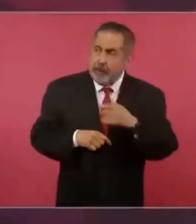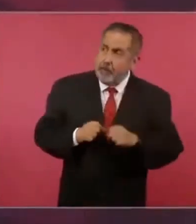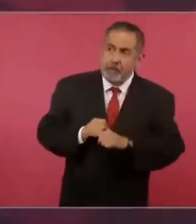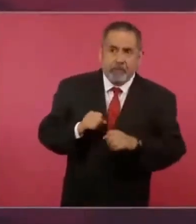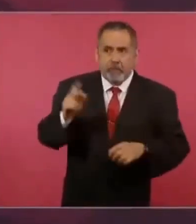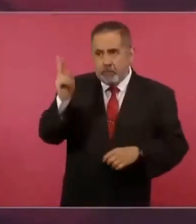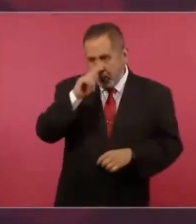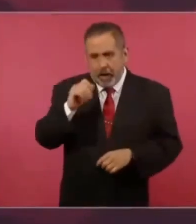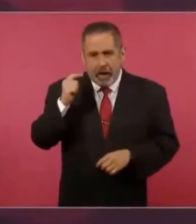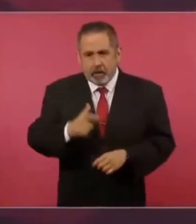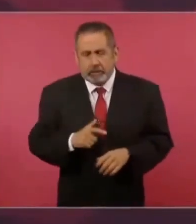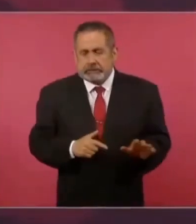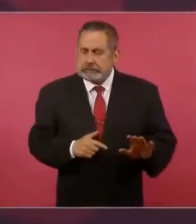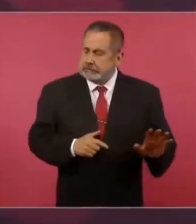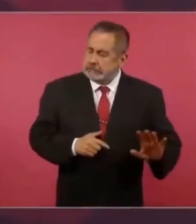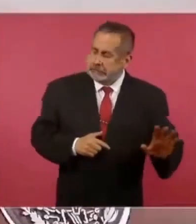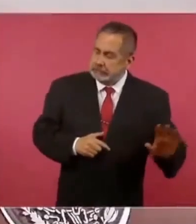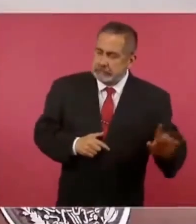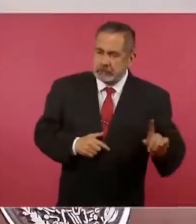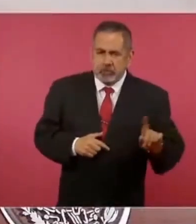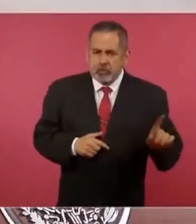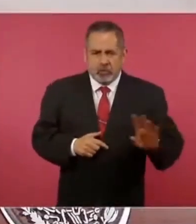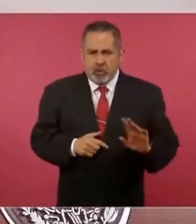cosas indeseables,